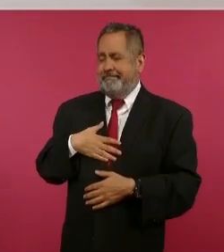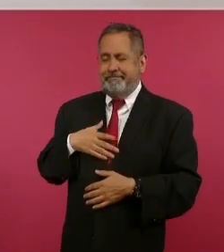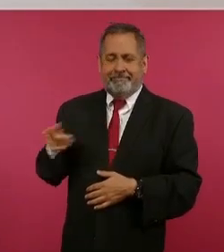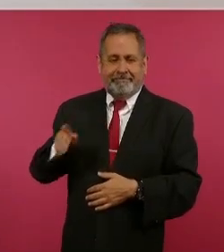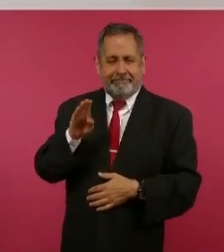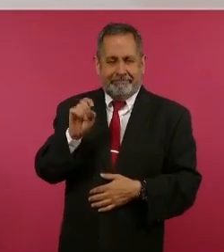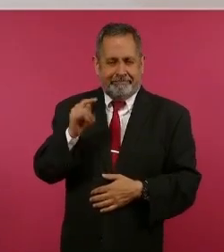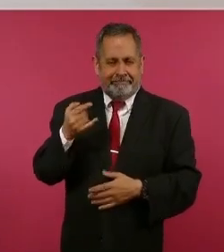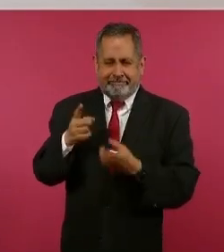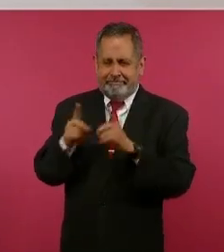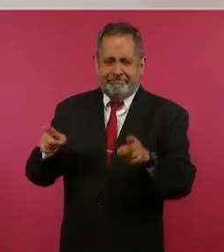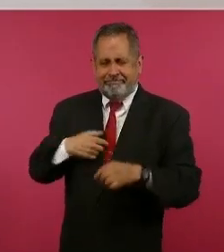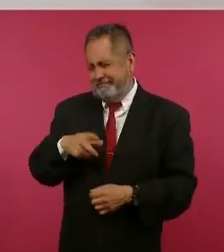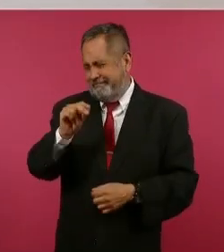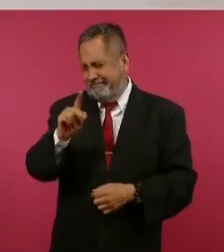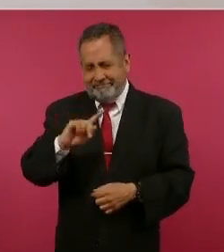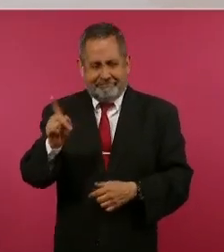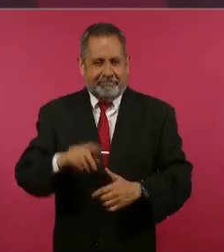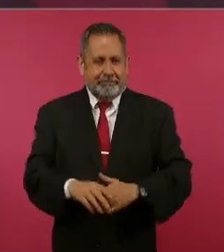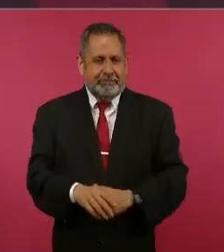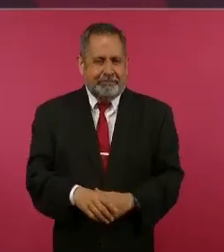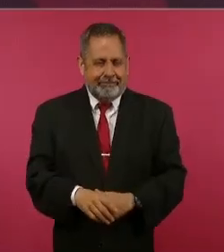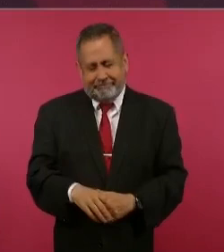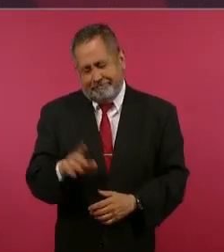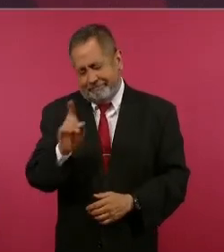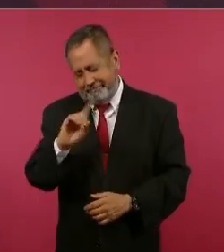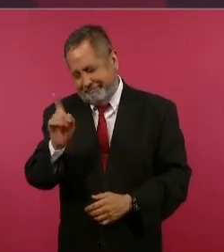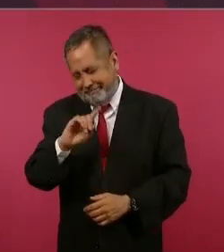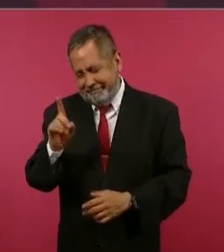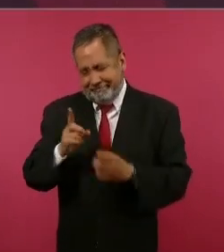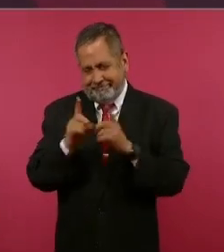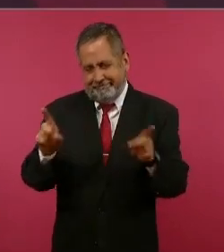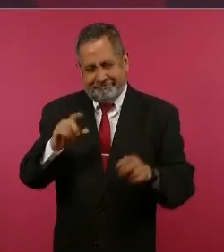de Beatriz, no. No.